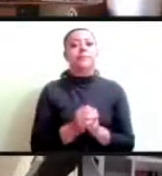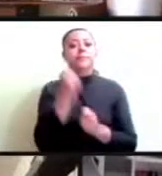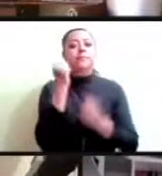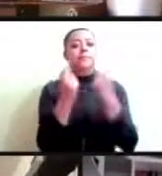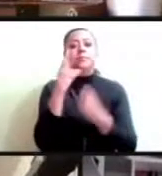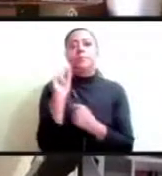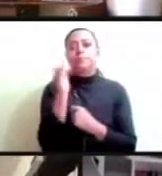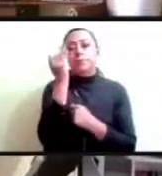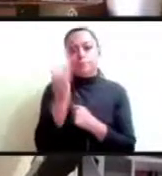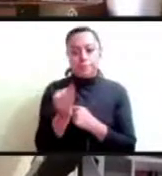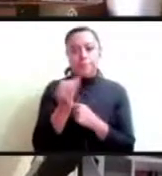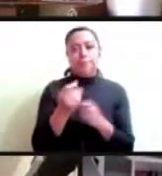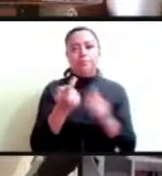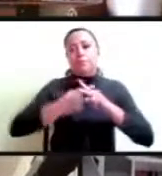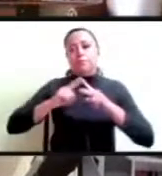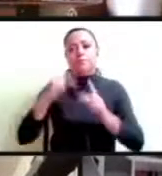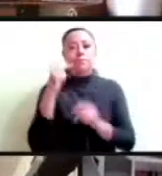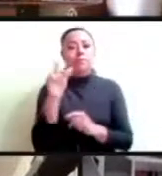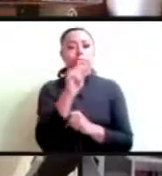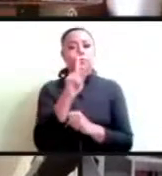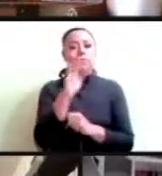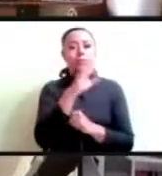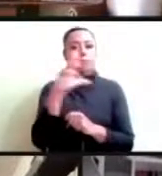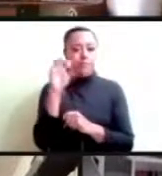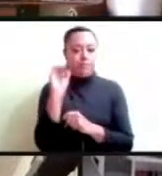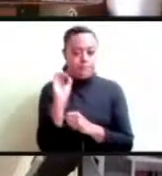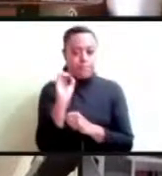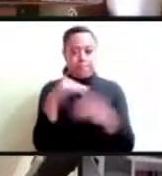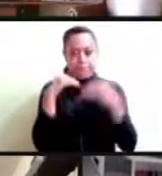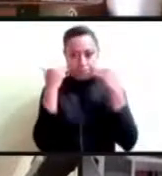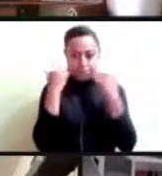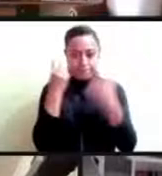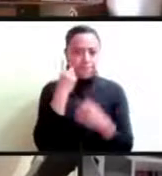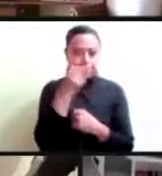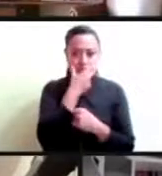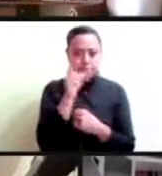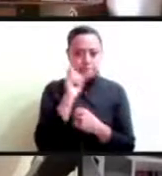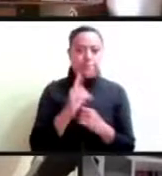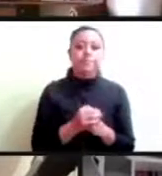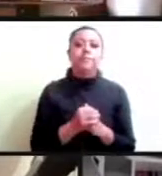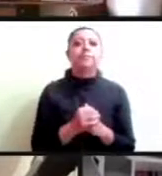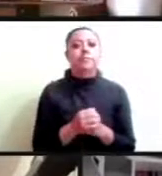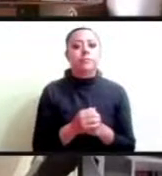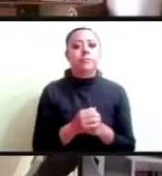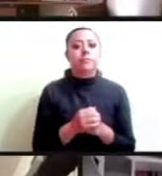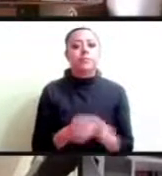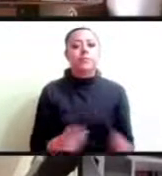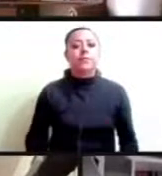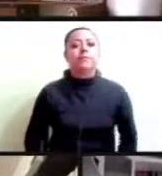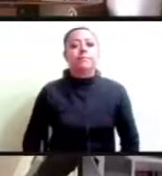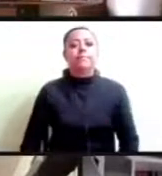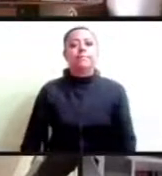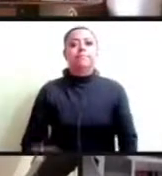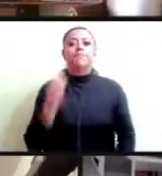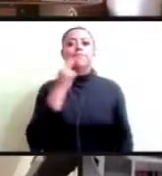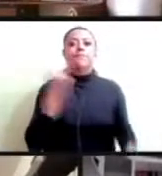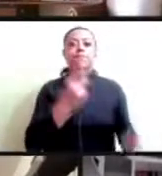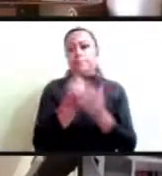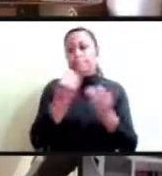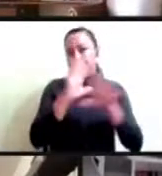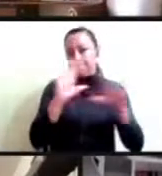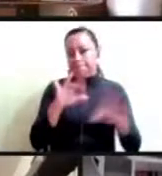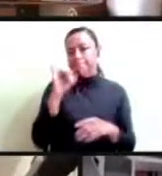comenzando por el apellido, si son tan amables, diputadas y diputados? Se considera de urgente y obvia resolución,